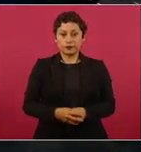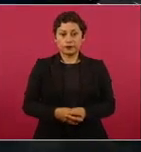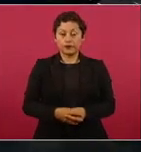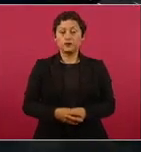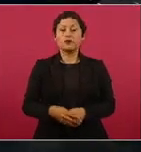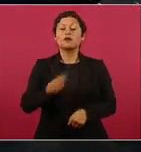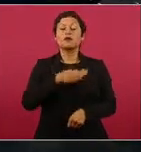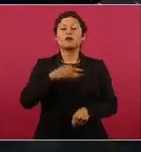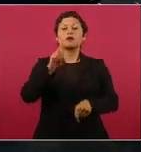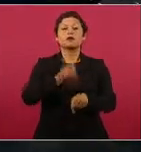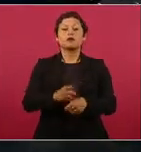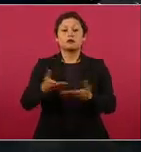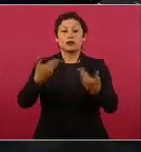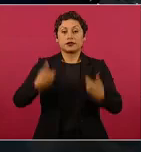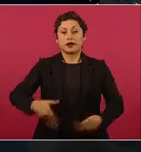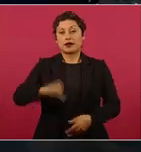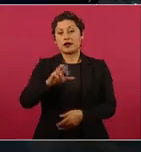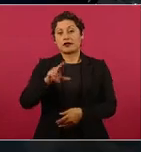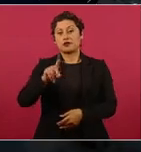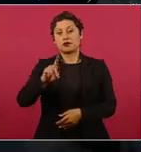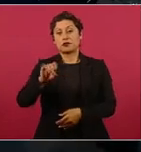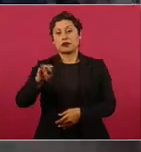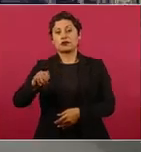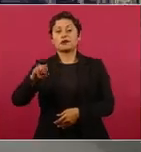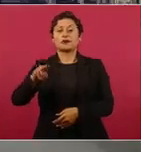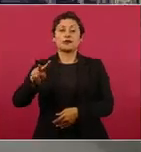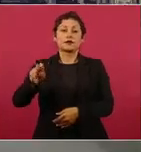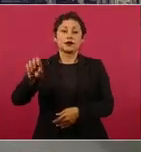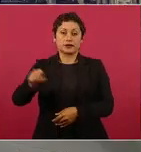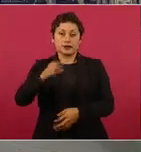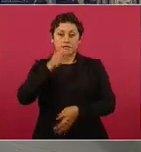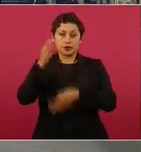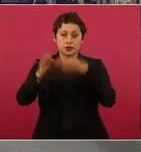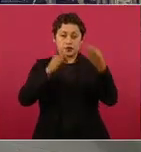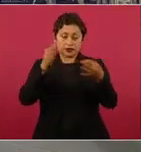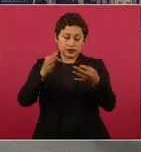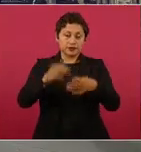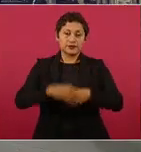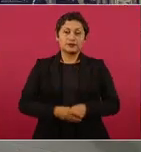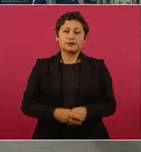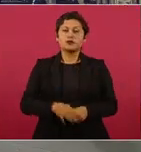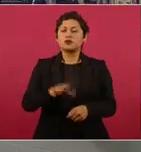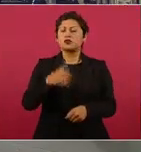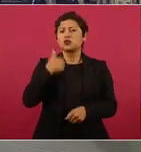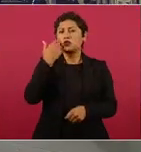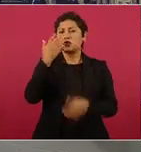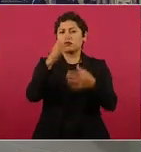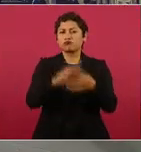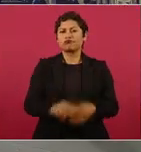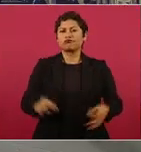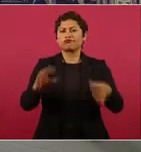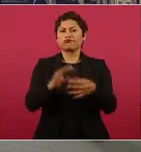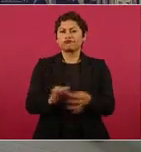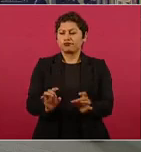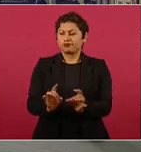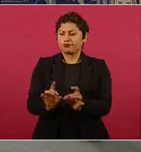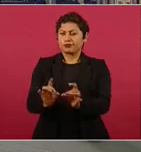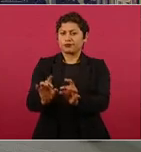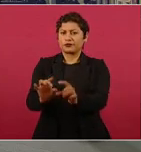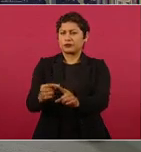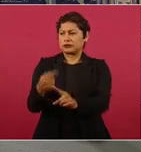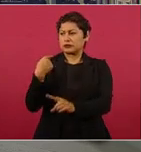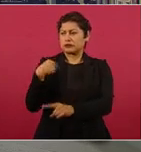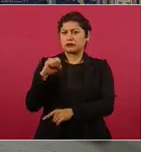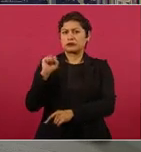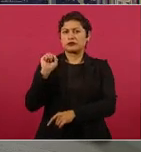Buen día, presidente. Carlos Domínguez, de MCV Noticias de Playa del Carmen y Nación 14. Comentarles sobre una serie de acontecimientos que se vivieron este fin de semana